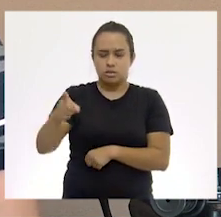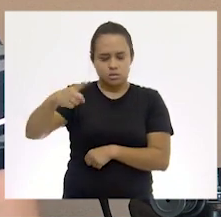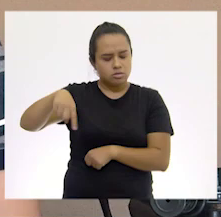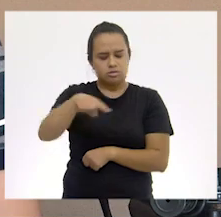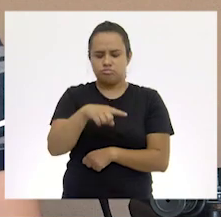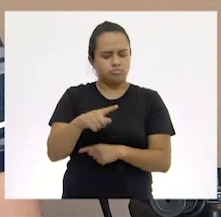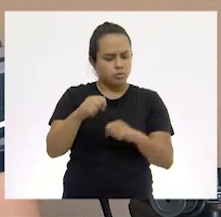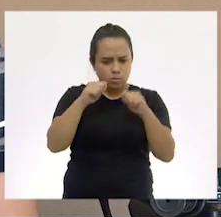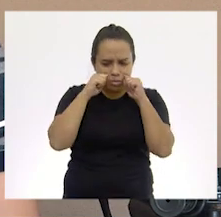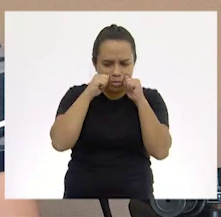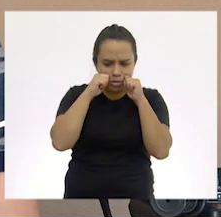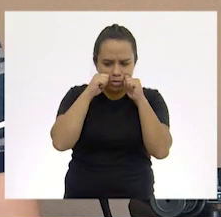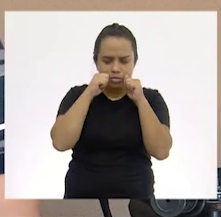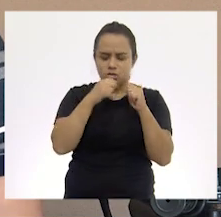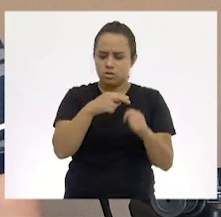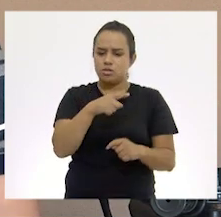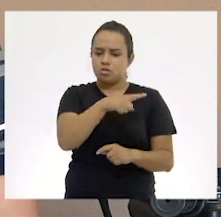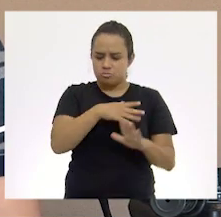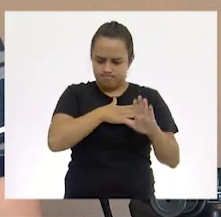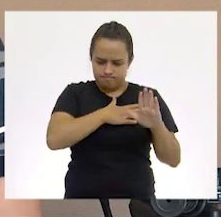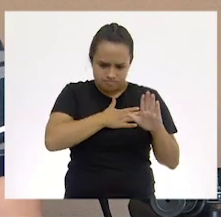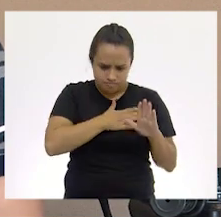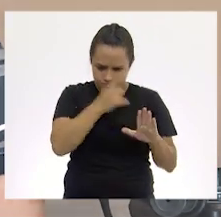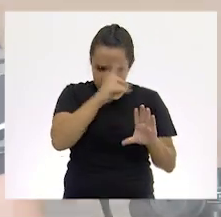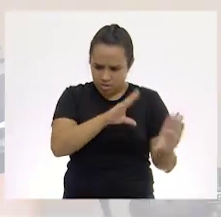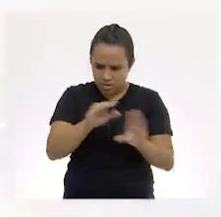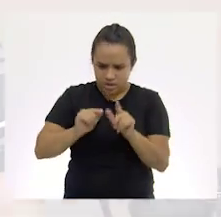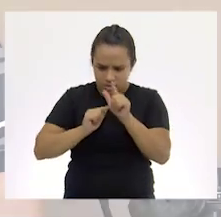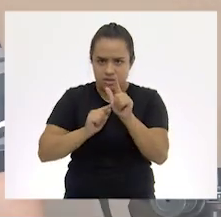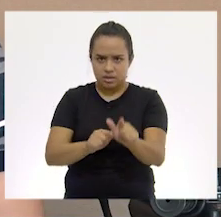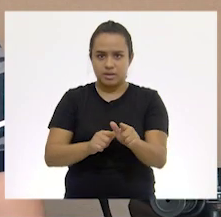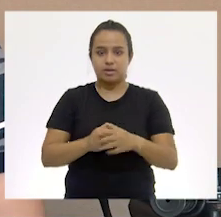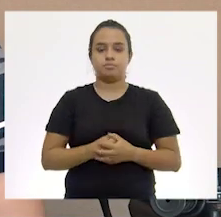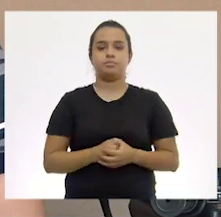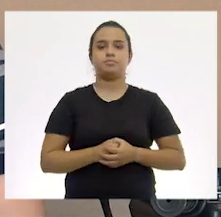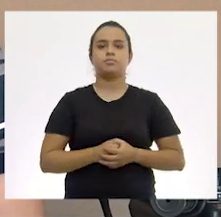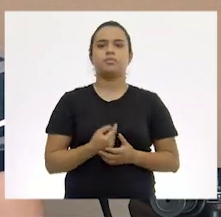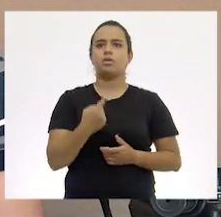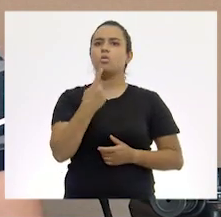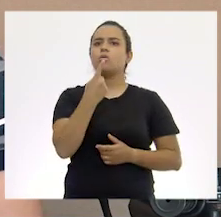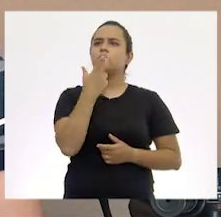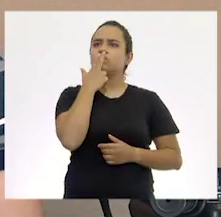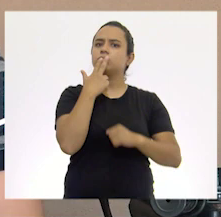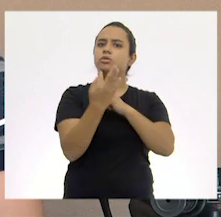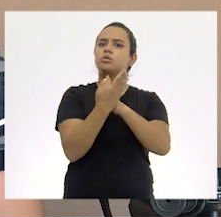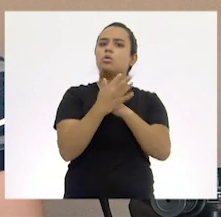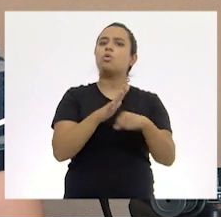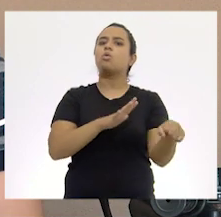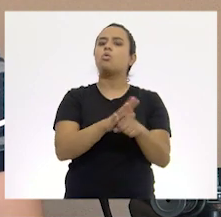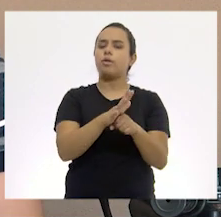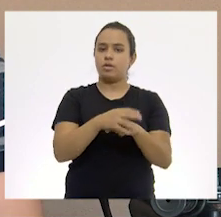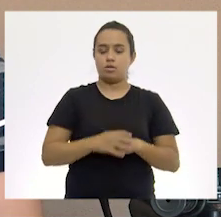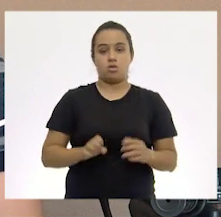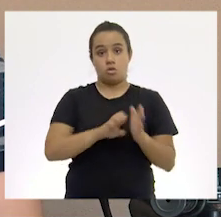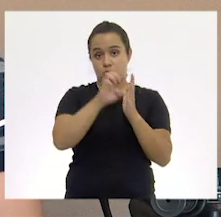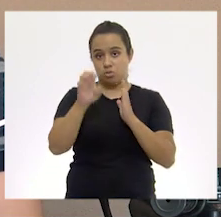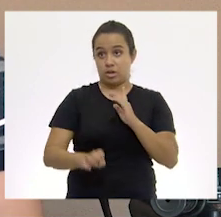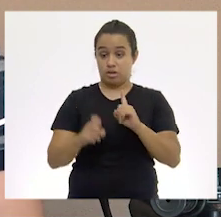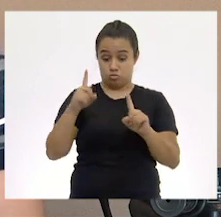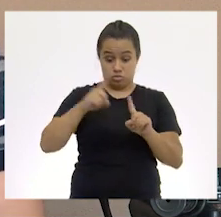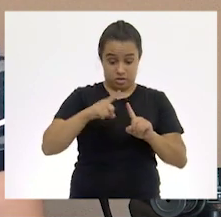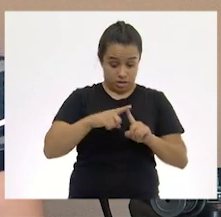comprometidos a nuestra preparación del nivel académico. Lo que funciona bien es al momento de cuando tú haces una